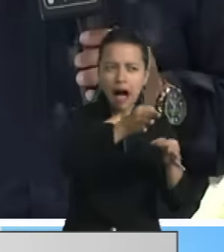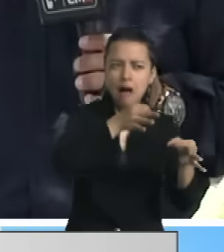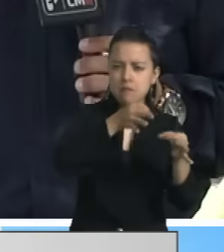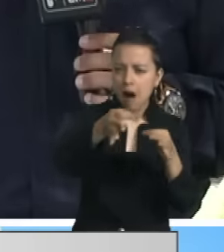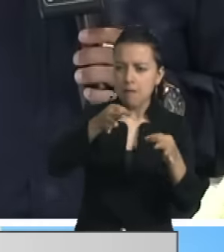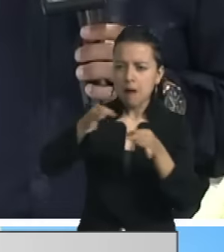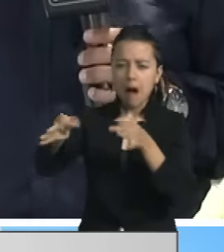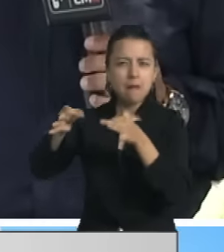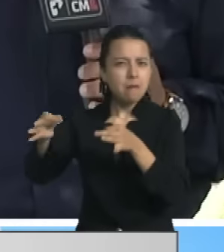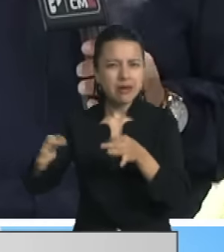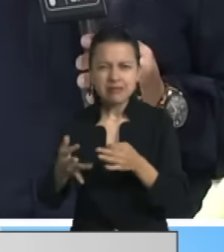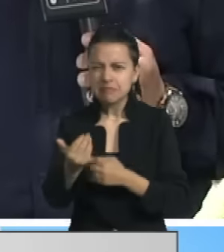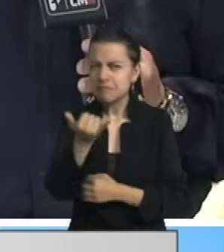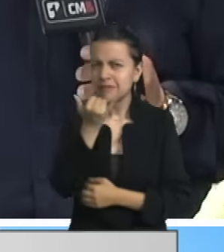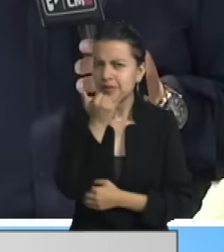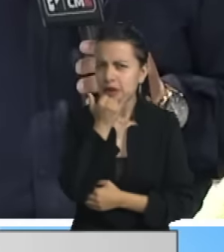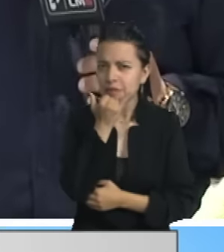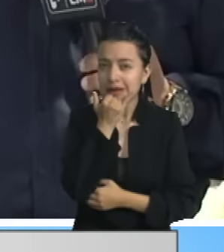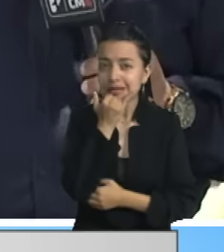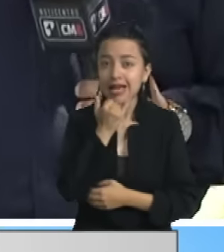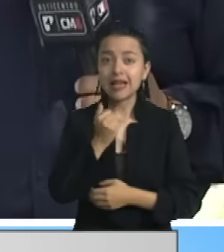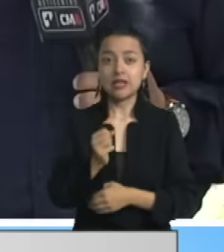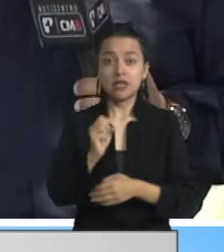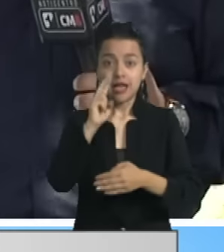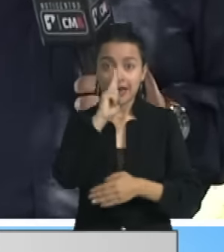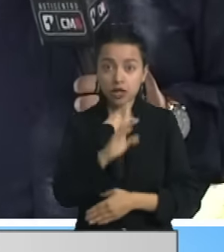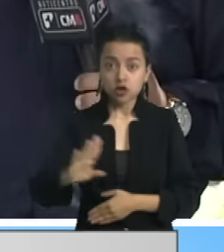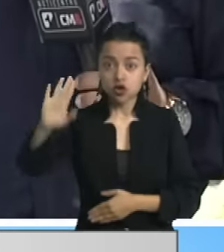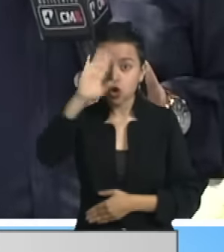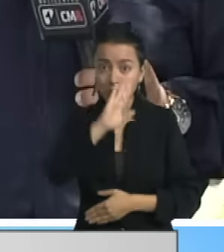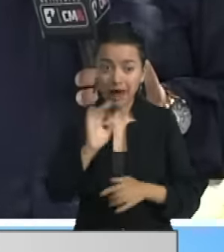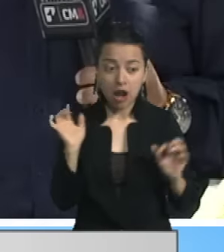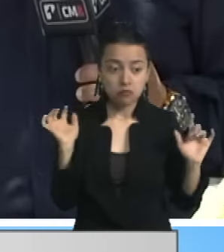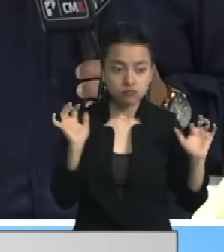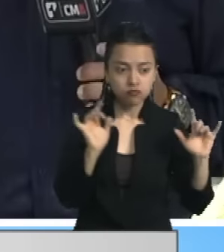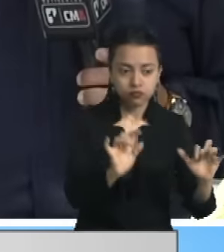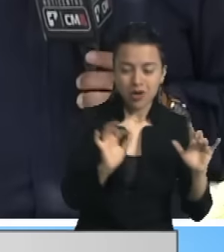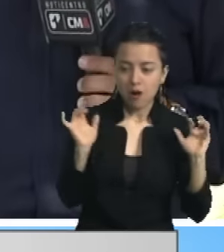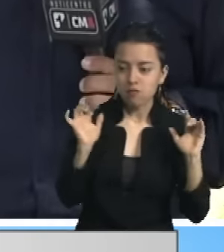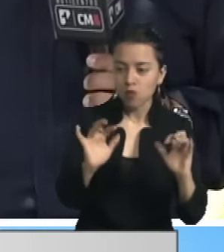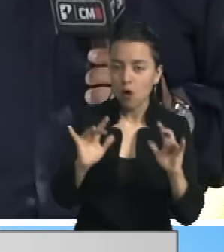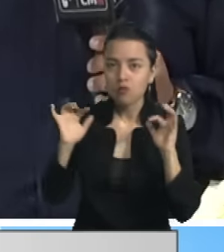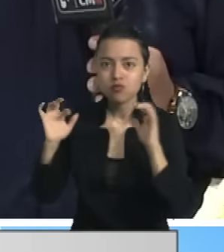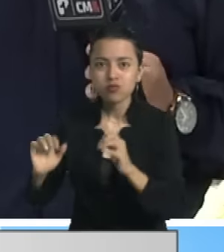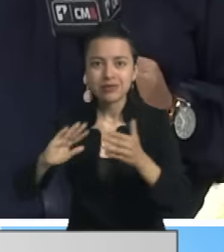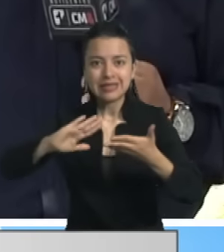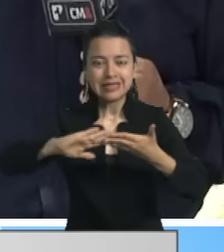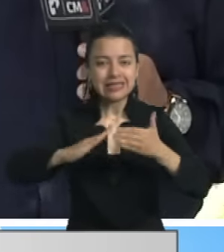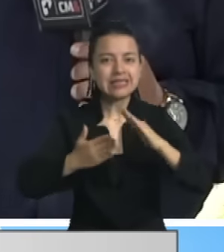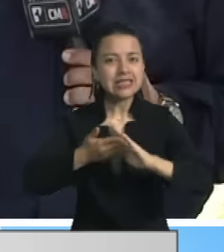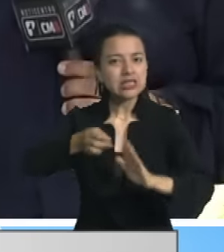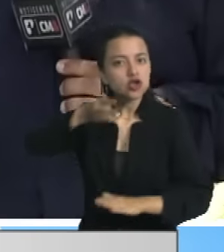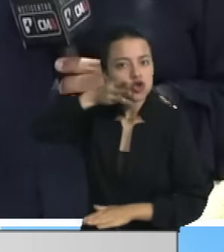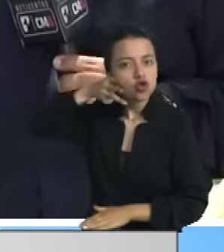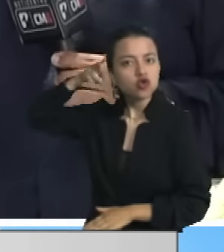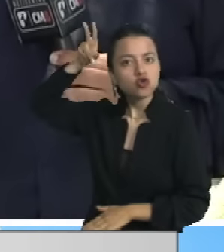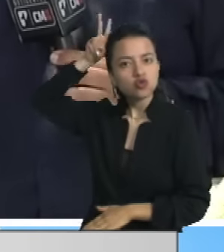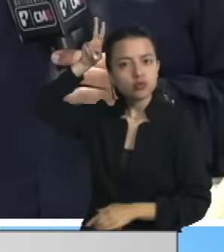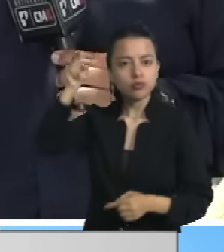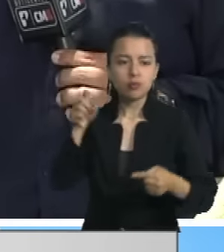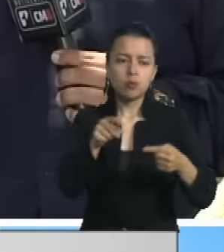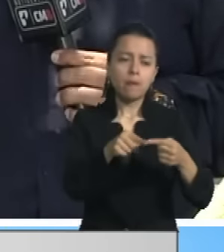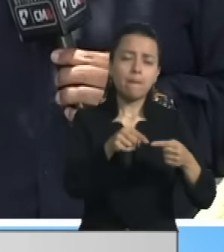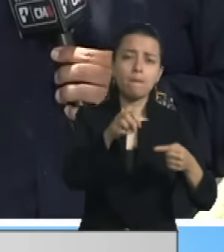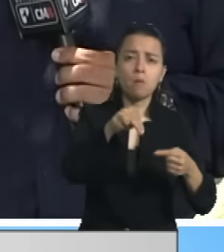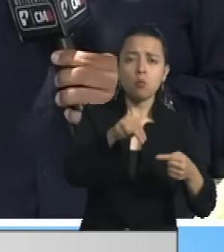concentración nacional indígena que hoy comenzó aquí en el departamento de Antioquia en mutatá en apartad en